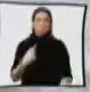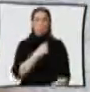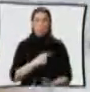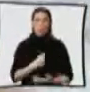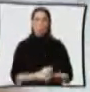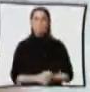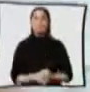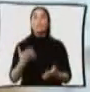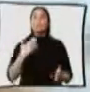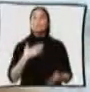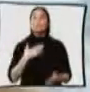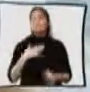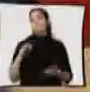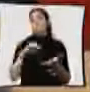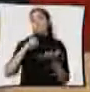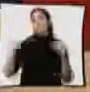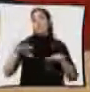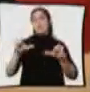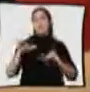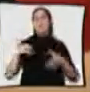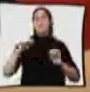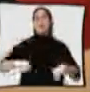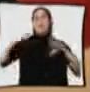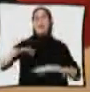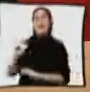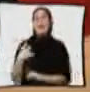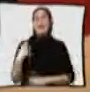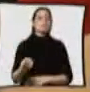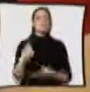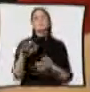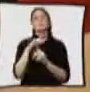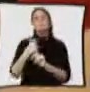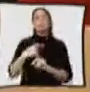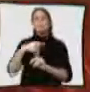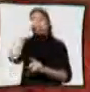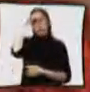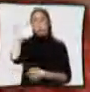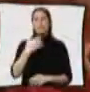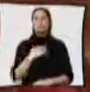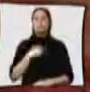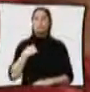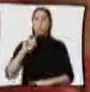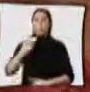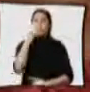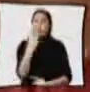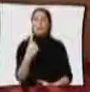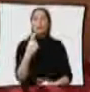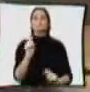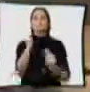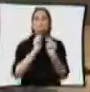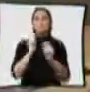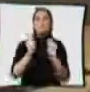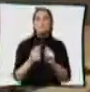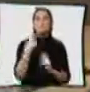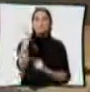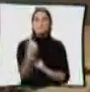corazón. Sin duda, la radio tiene magia. Te hace vivir momentos inolvidables. La primera vez que entrevisté a alguien de verdad de deporte.